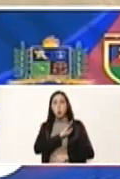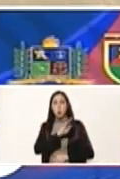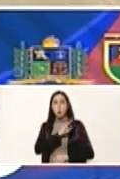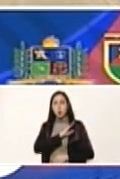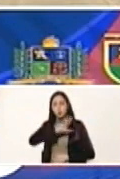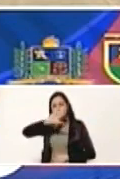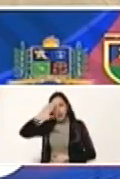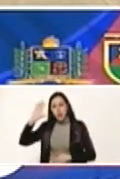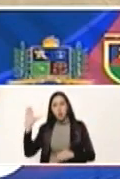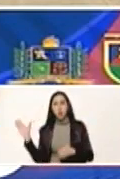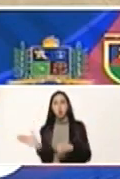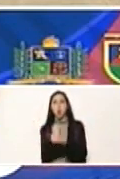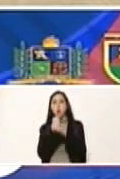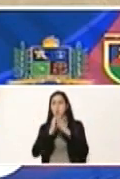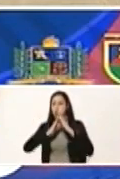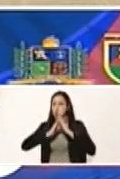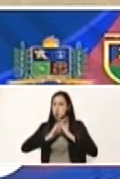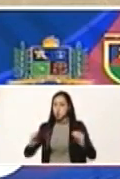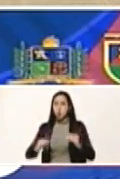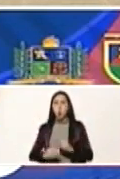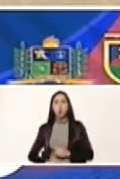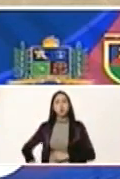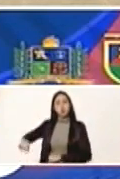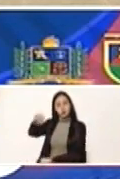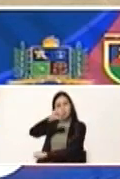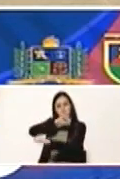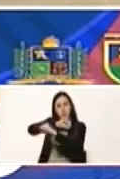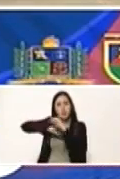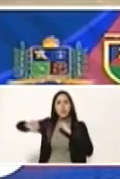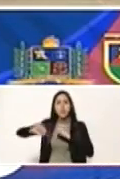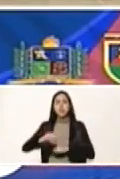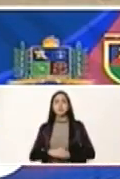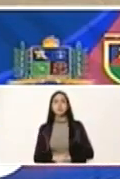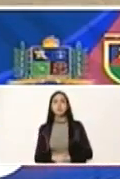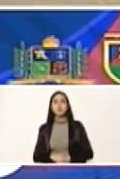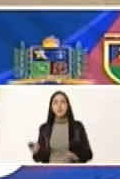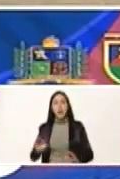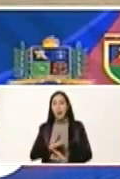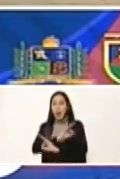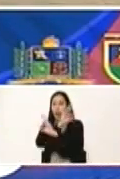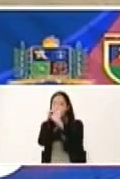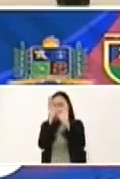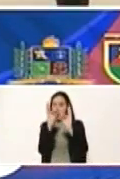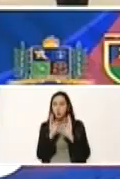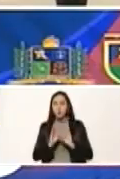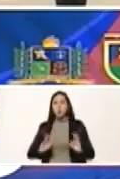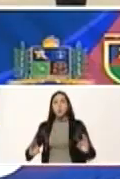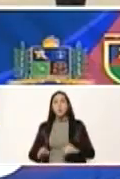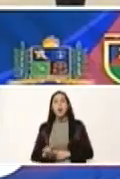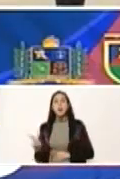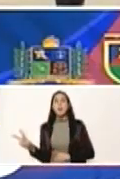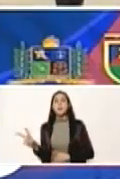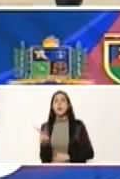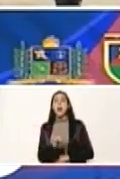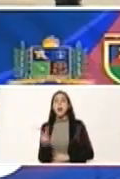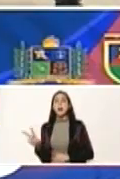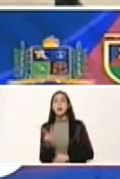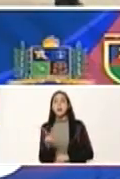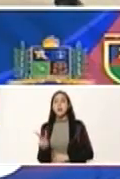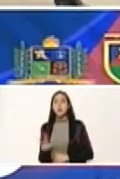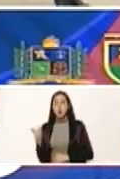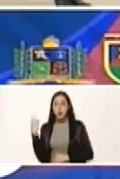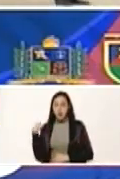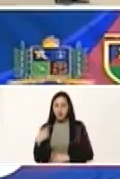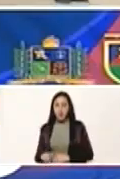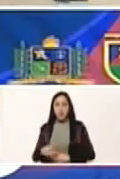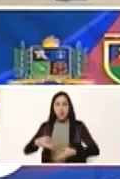alcanzar con todo su batallar, la materialización de una Venezuela justa,